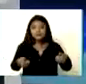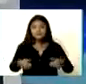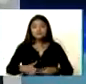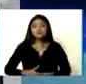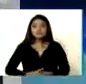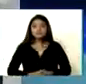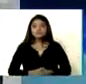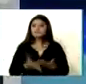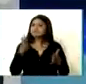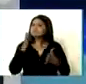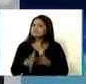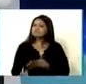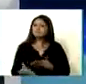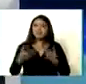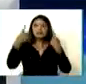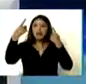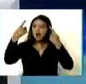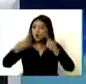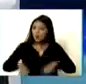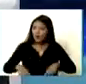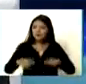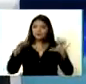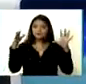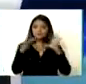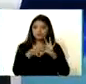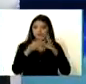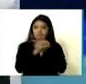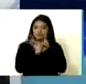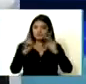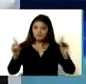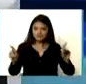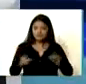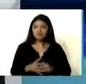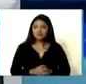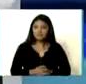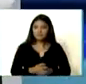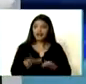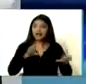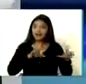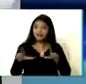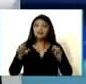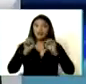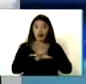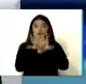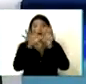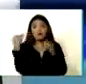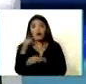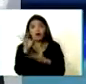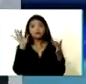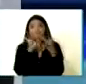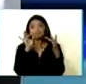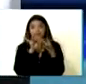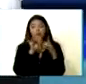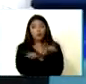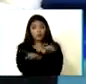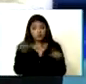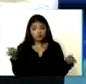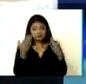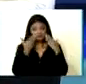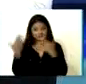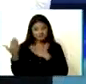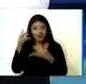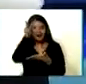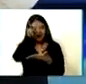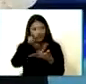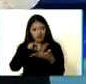hoy. ¿Qué espera de los acuerdos de las mesas de la Unidad Democrática? Bueno, ya tenemos, por supuesto, interacción por parte de ustedes. Vamos a leerlo